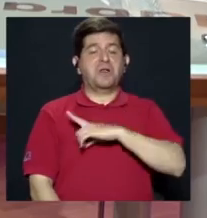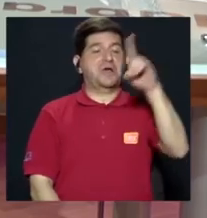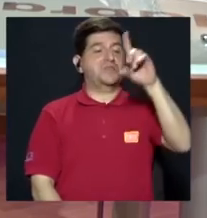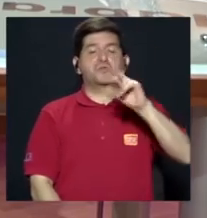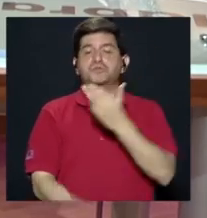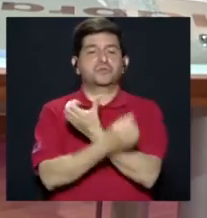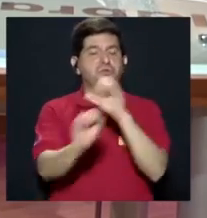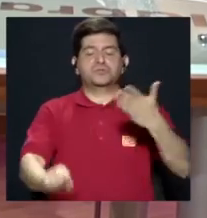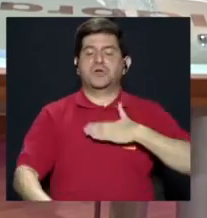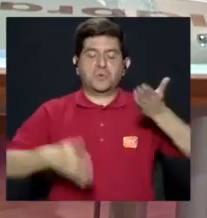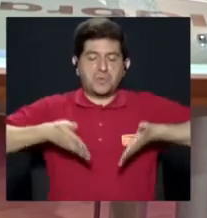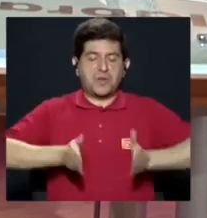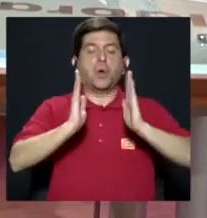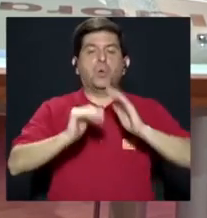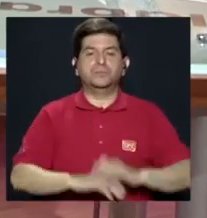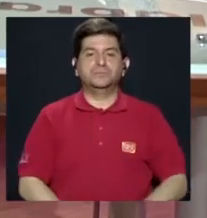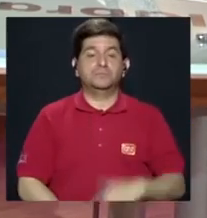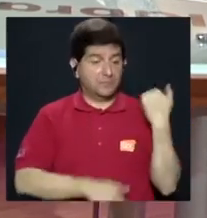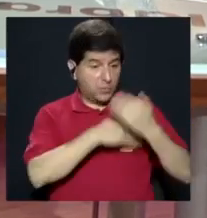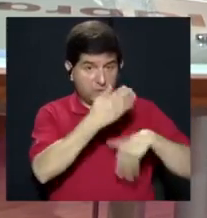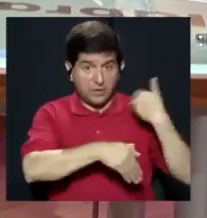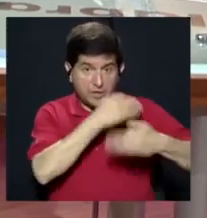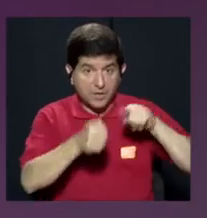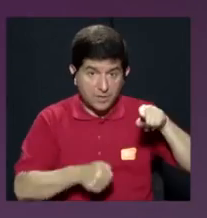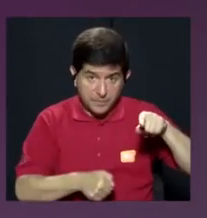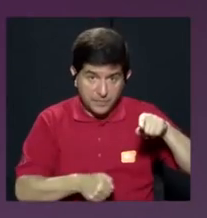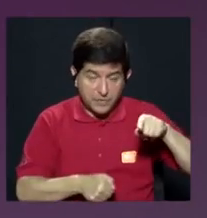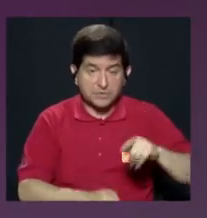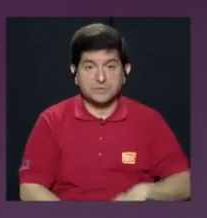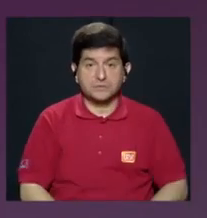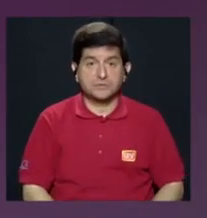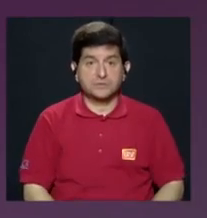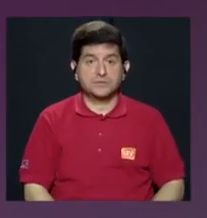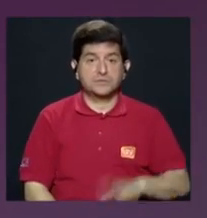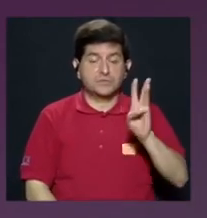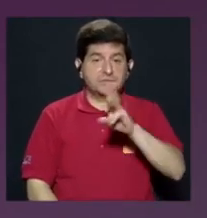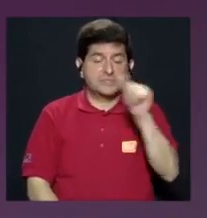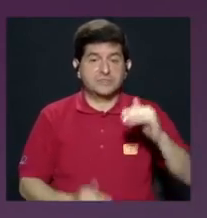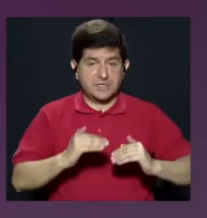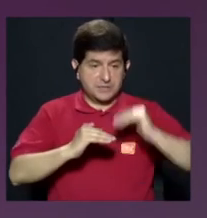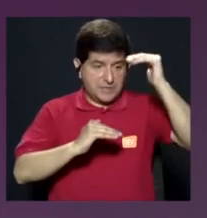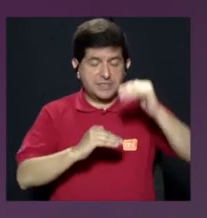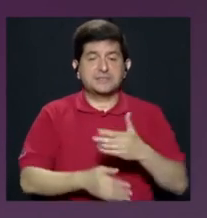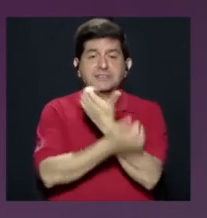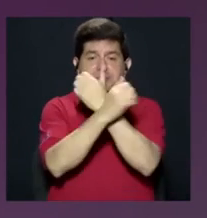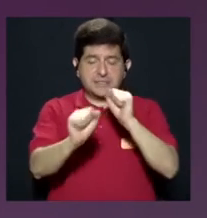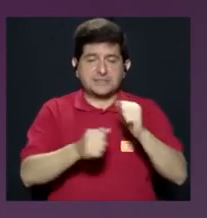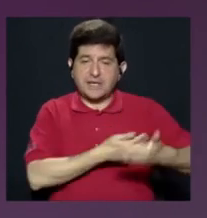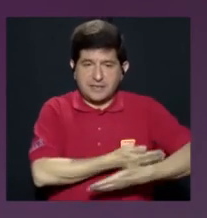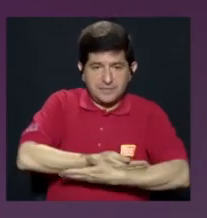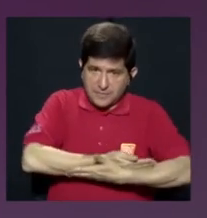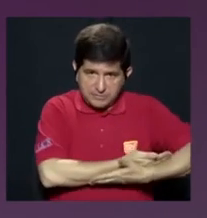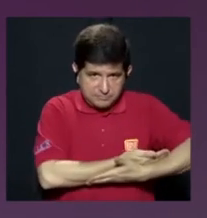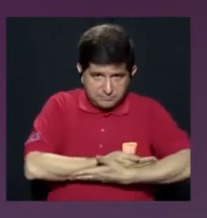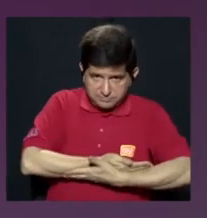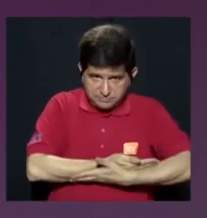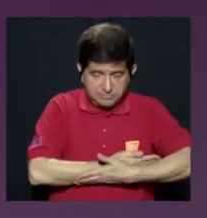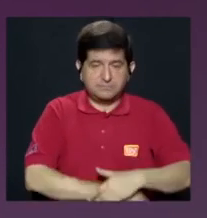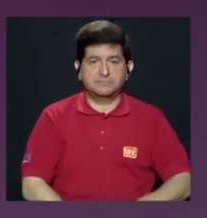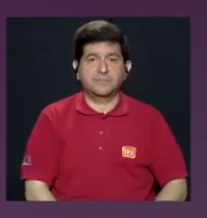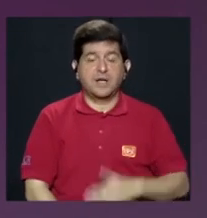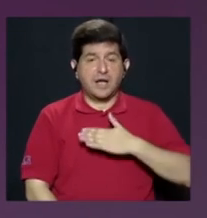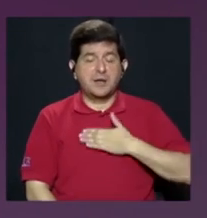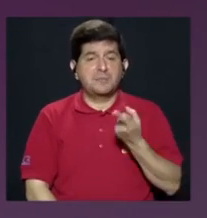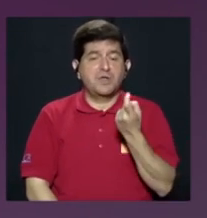hijo. Porque el protocolo es de 6 meses para adelante salvar un bebé. Y a mí, el